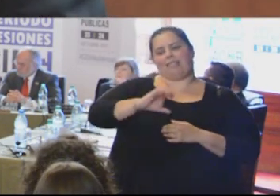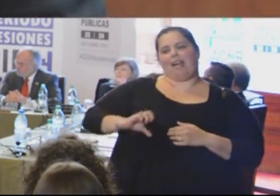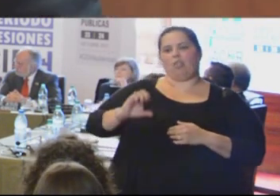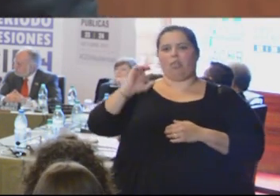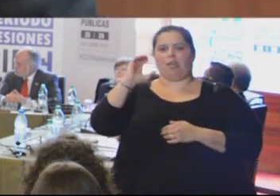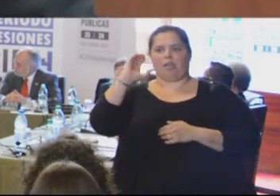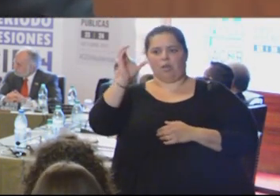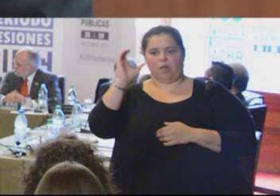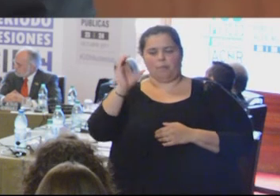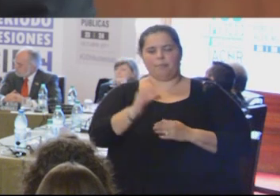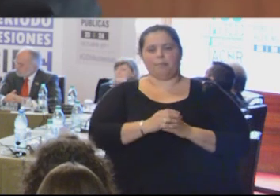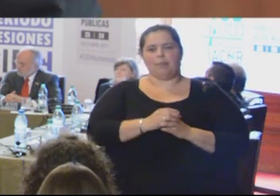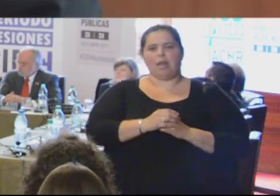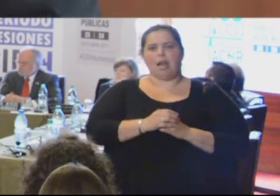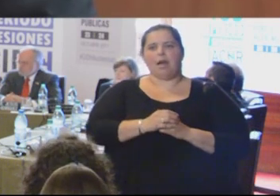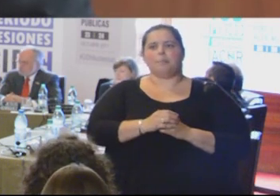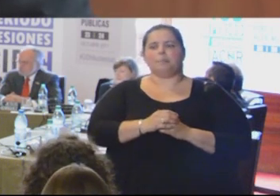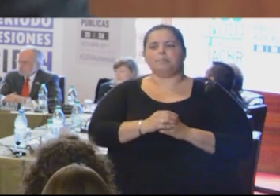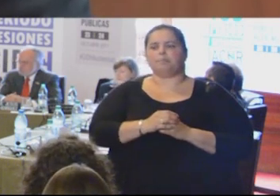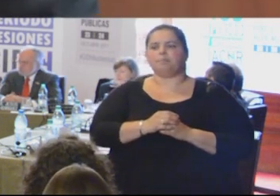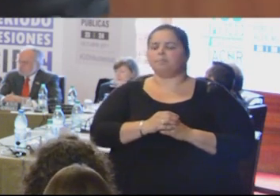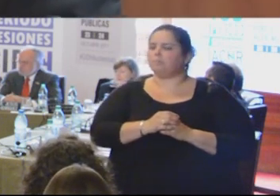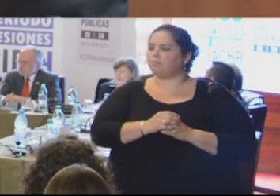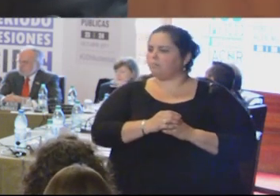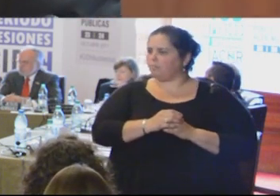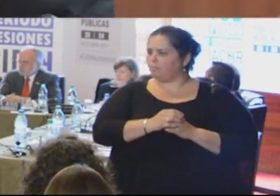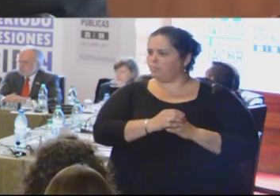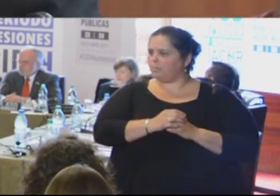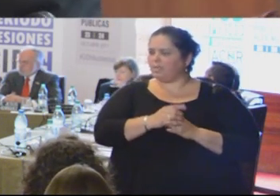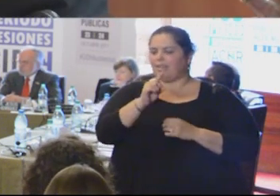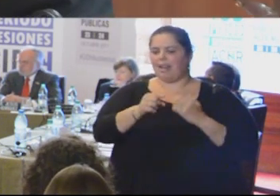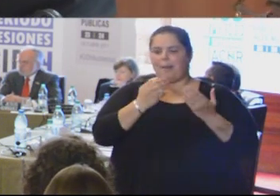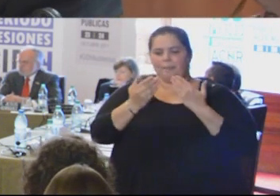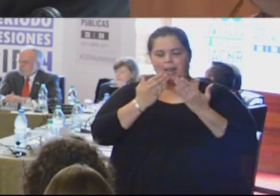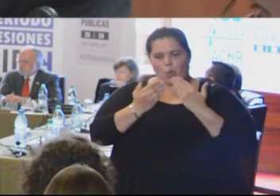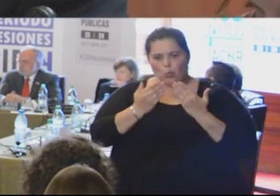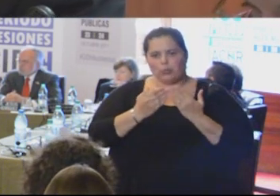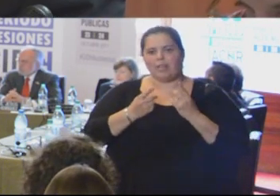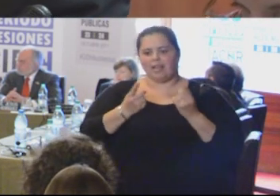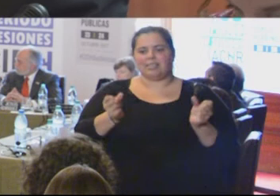preguntas más importantes pertinentes ya ve fuera por el comisionado